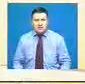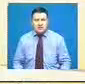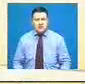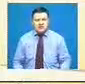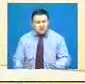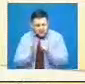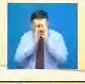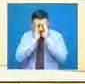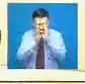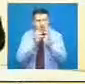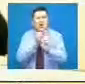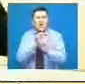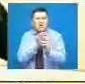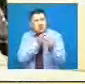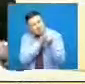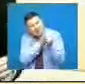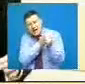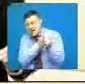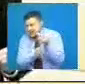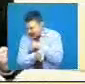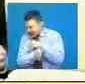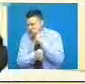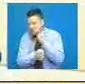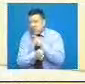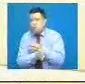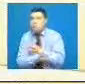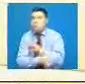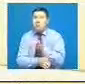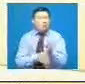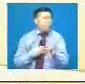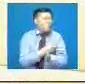la ruta, nosotros sabemos para dónde vamos.